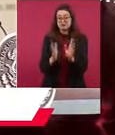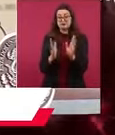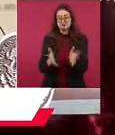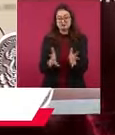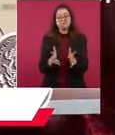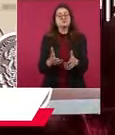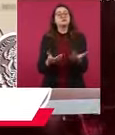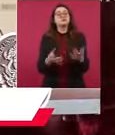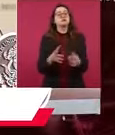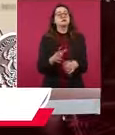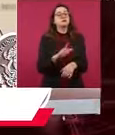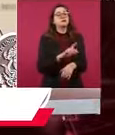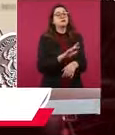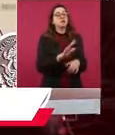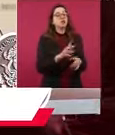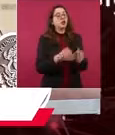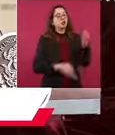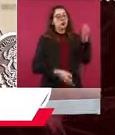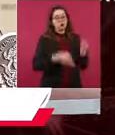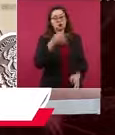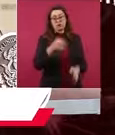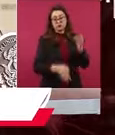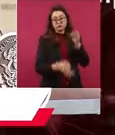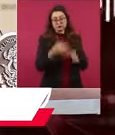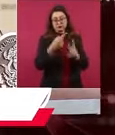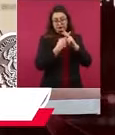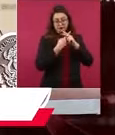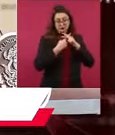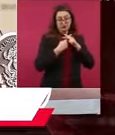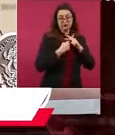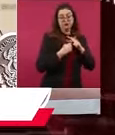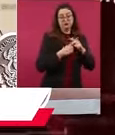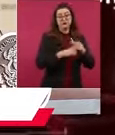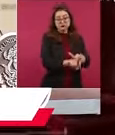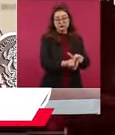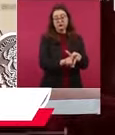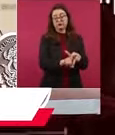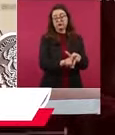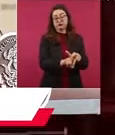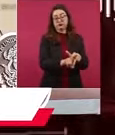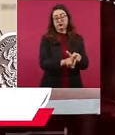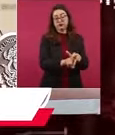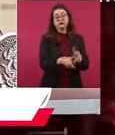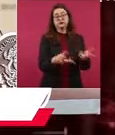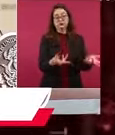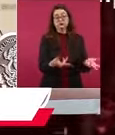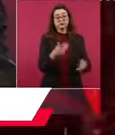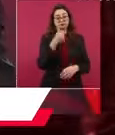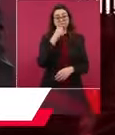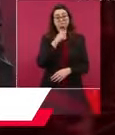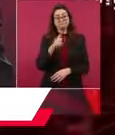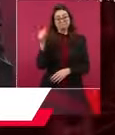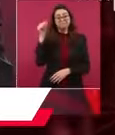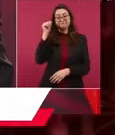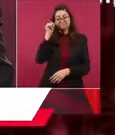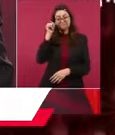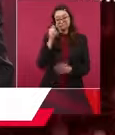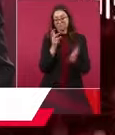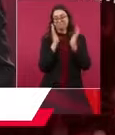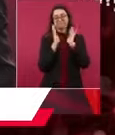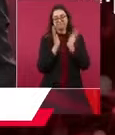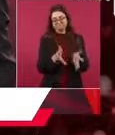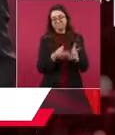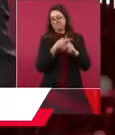el presidente supremo es el comandante supremo de las Fuerzas Armadas. Todo está claro en el caso del ejército por